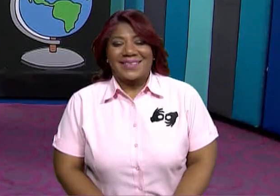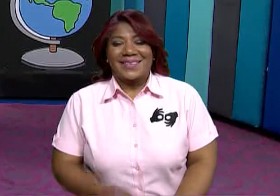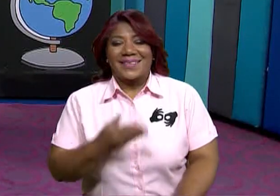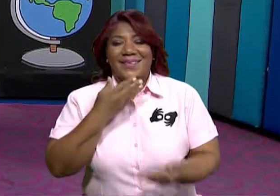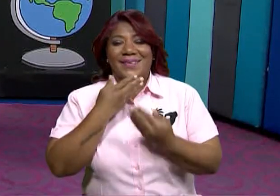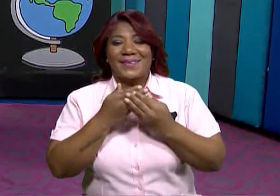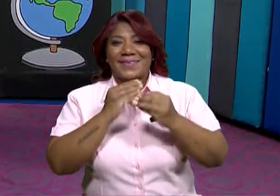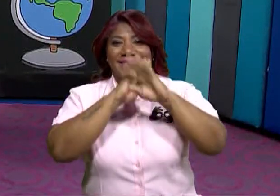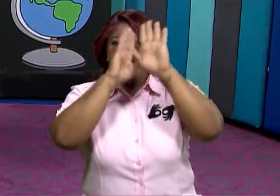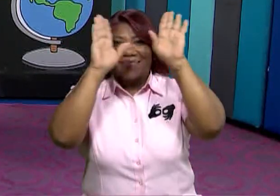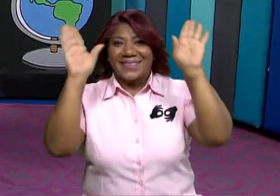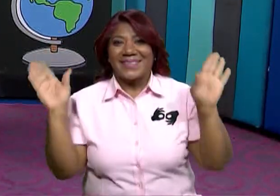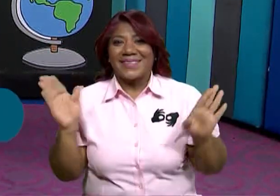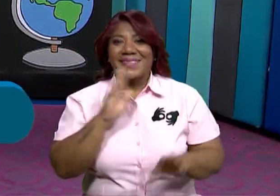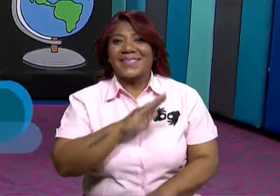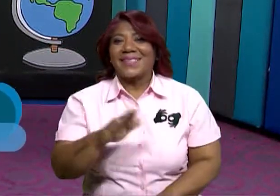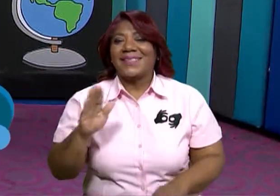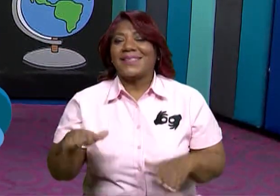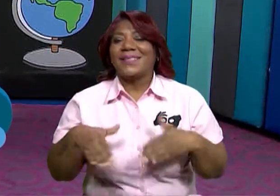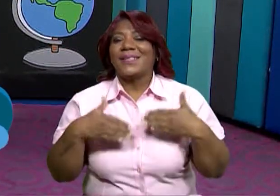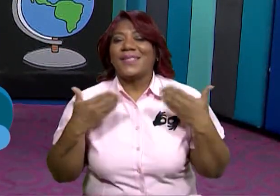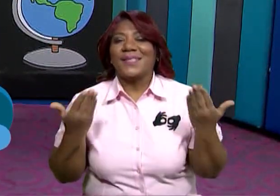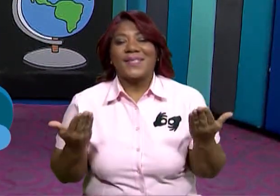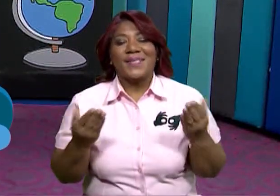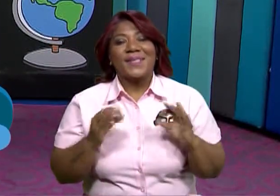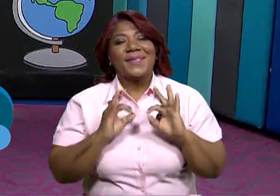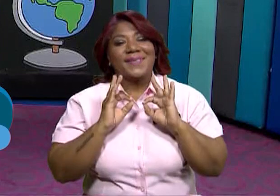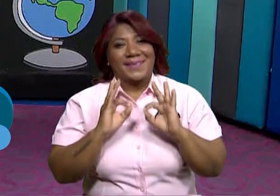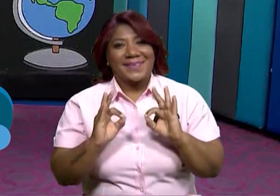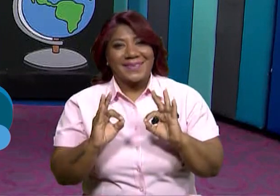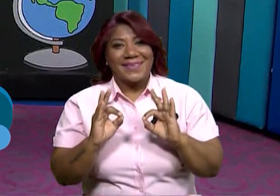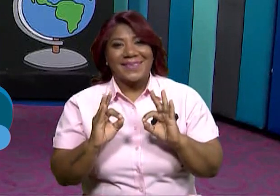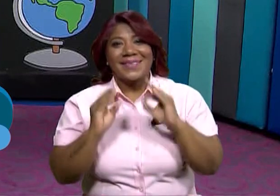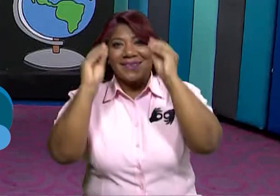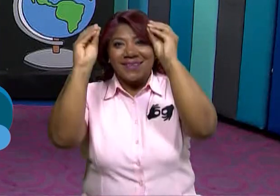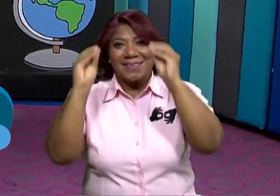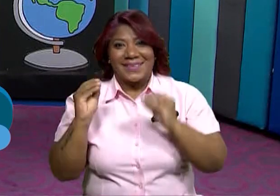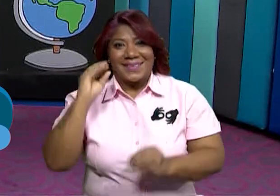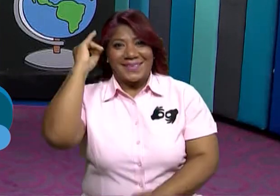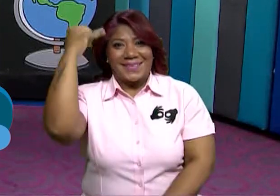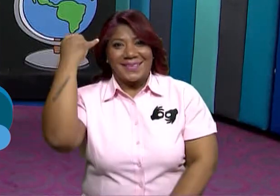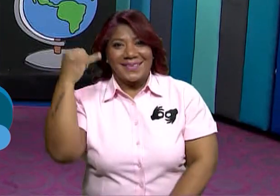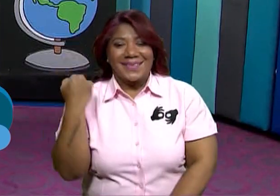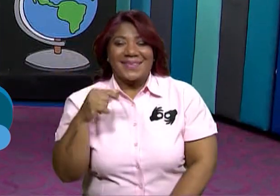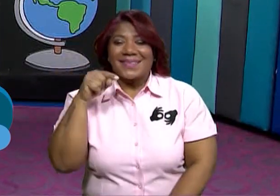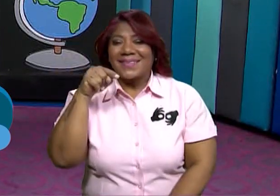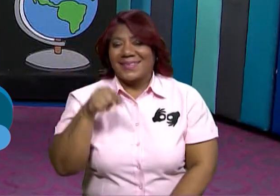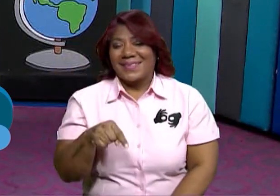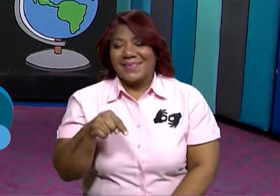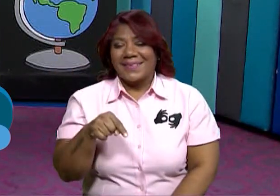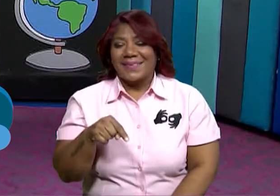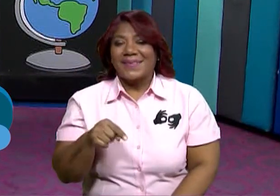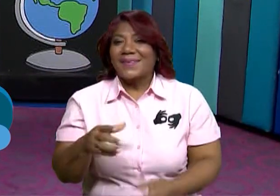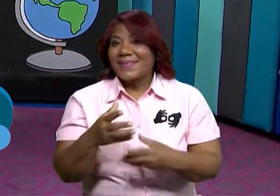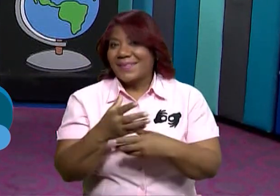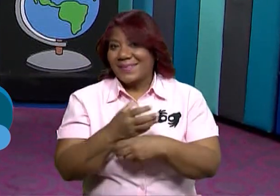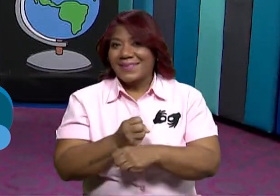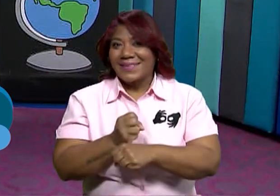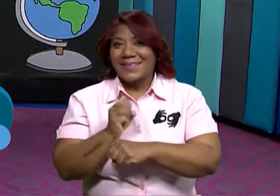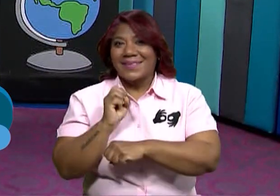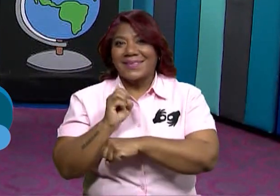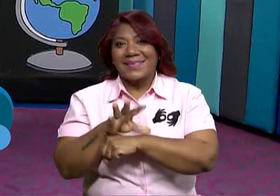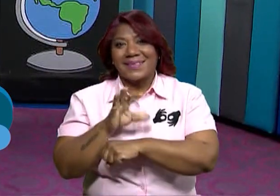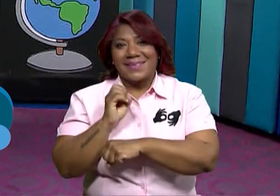Buenos días niños, ¿cómo están? Un placer saludarlos. Soy la maestra Yulixa Rodríguez y en el día de hoy estaremos realizando los